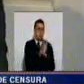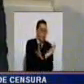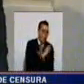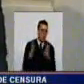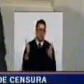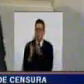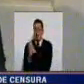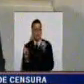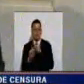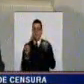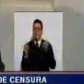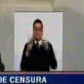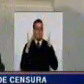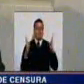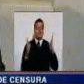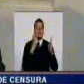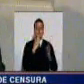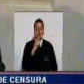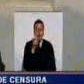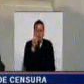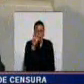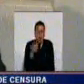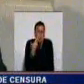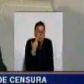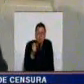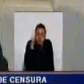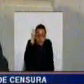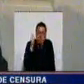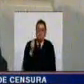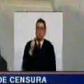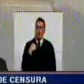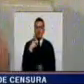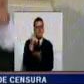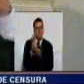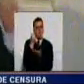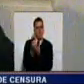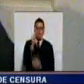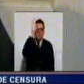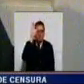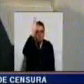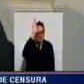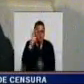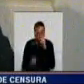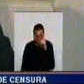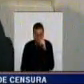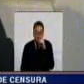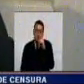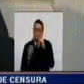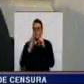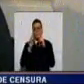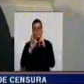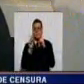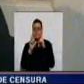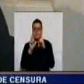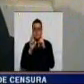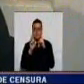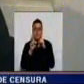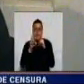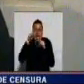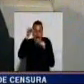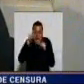ninguna parte se puede hacer subasta de uno. No se puede hacer. Ahora, sobre esto, hay un